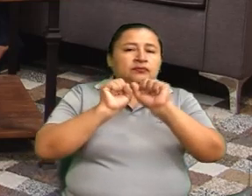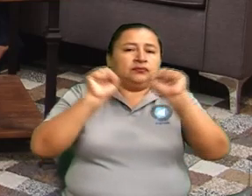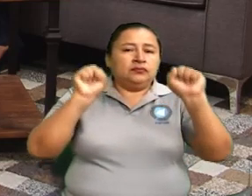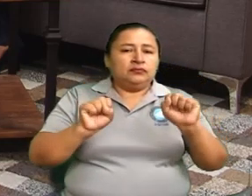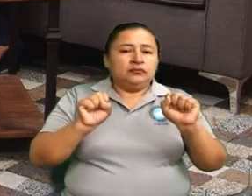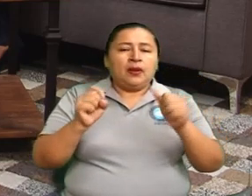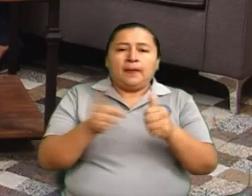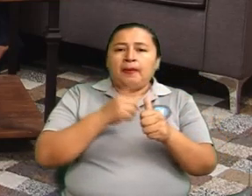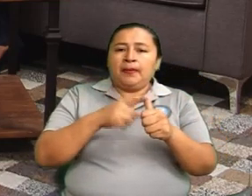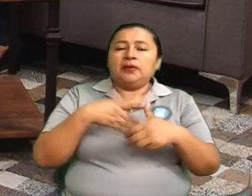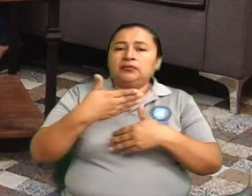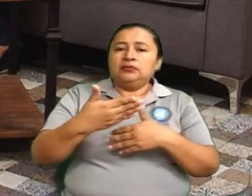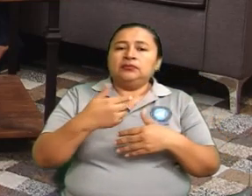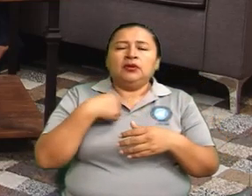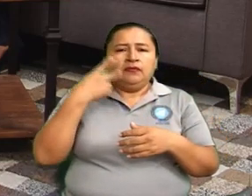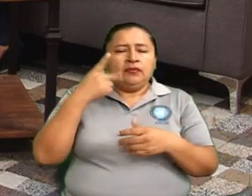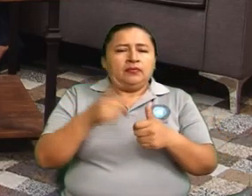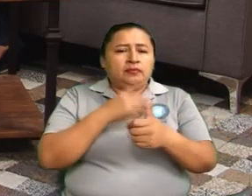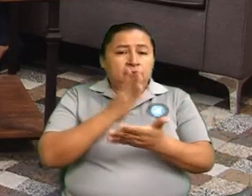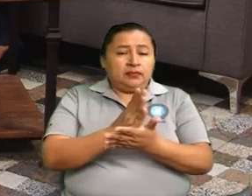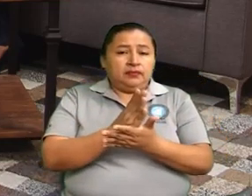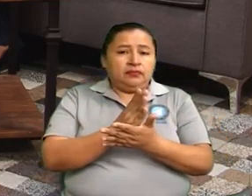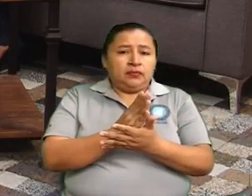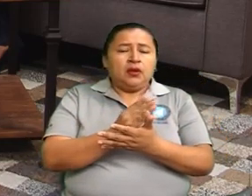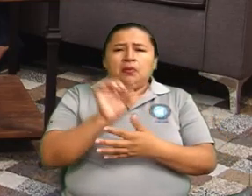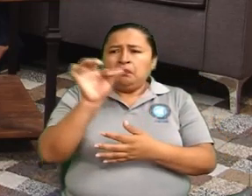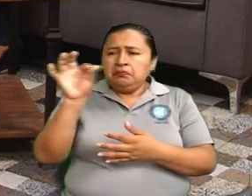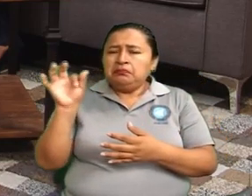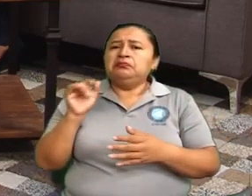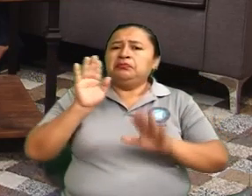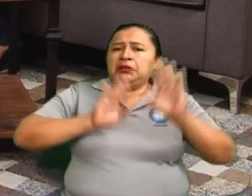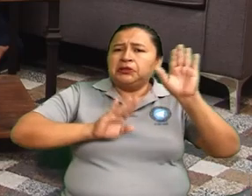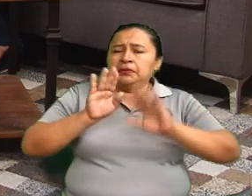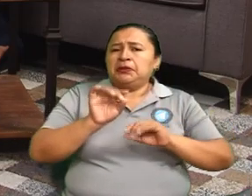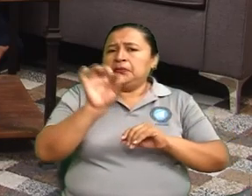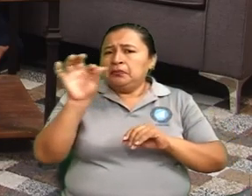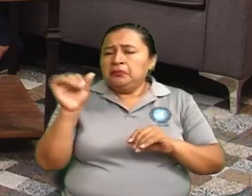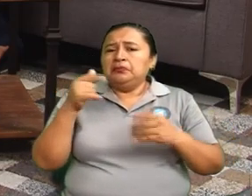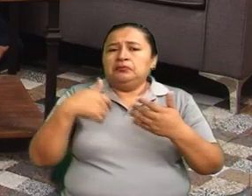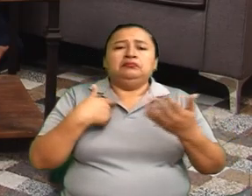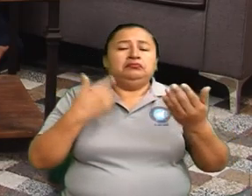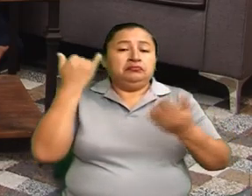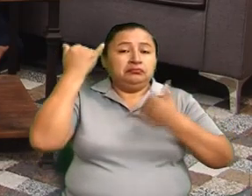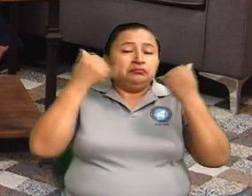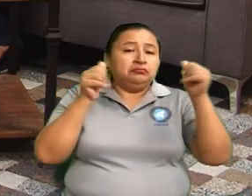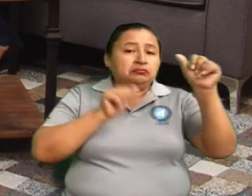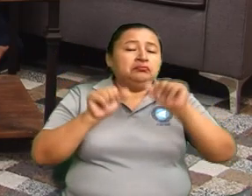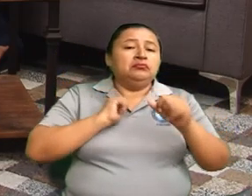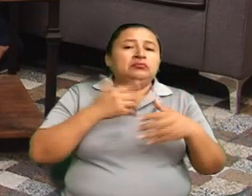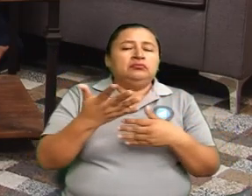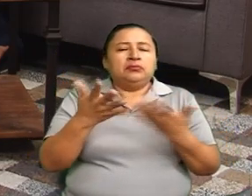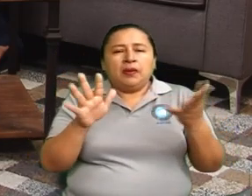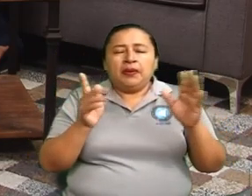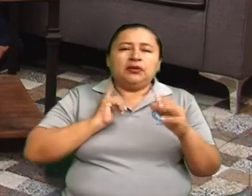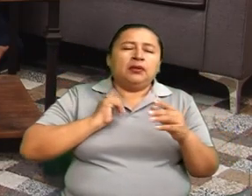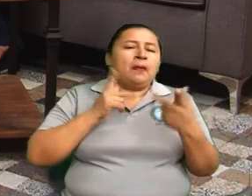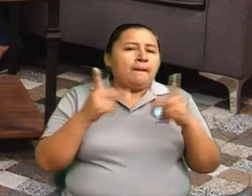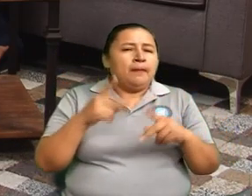en principio cuando los vimos la primera vez eran un poquito los participantes, los protagonistas en edades más o menos promedio, pero hemos